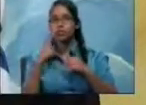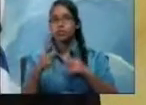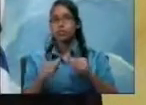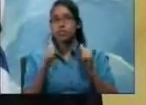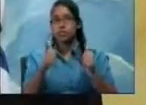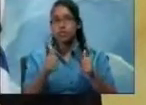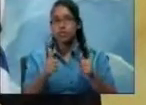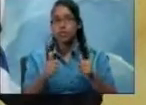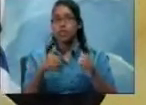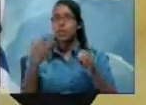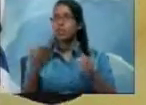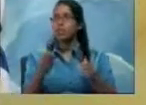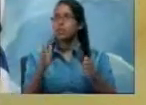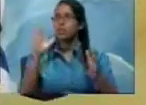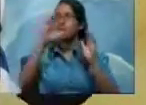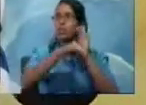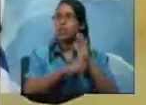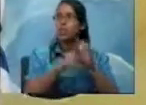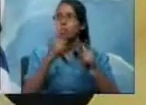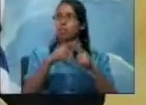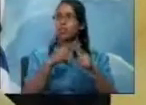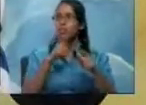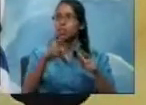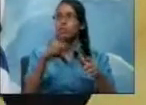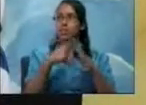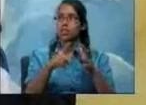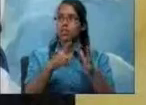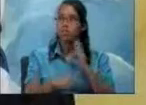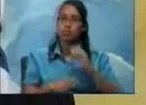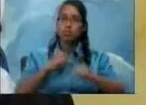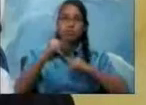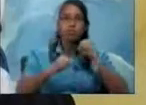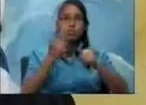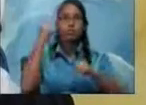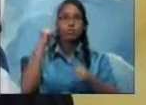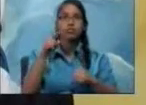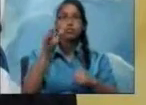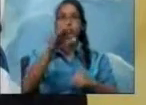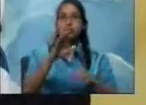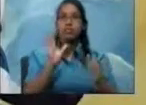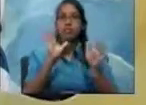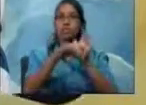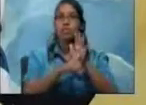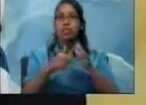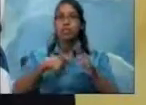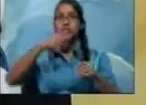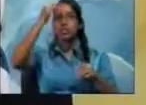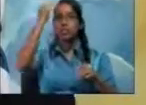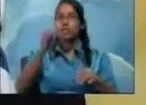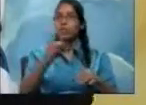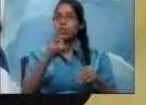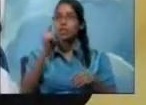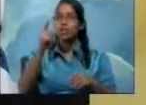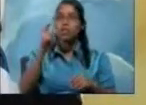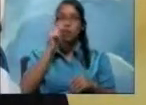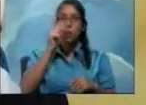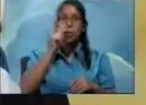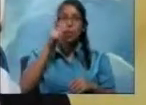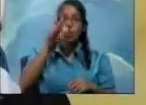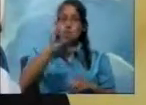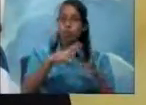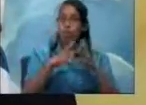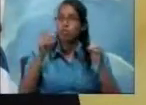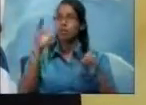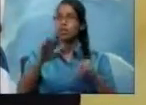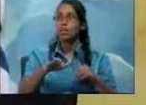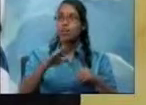lo robaron entonces esa cosa se corrió por allí que se lo robaron yo creo que Pedro y estos que estaban con